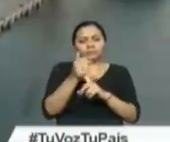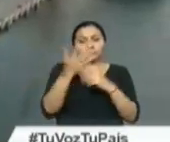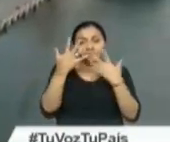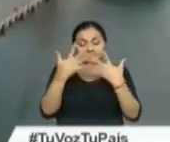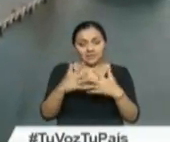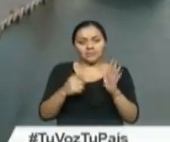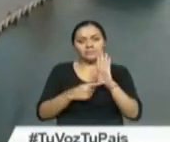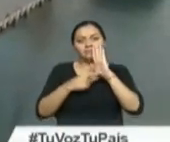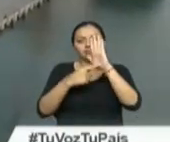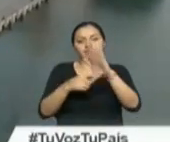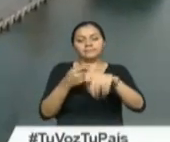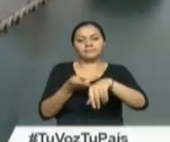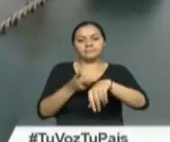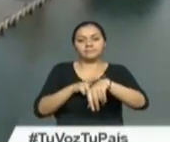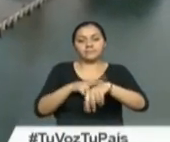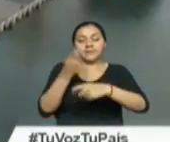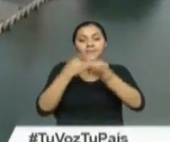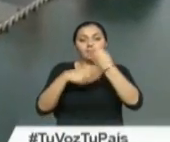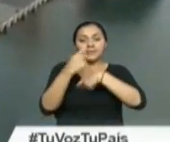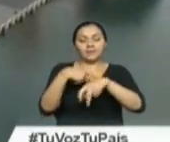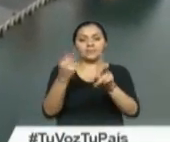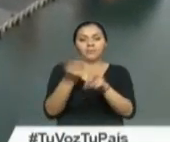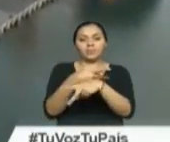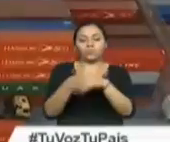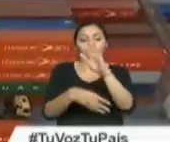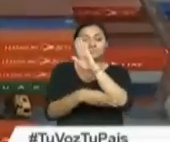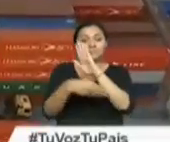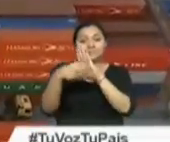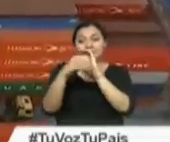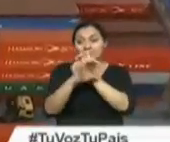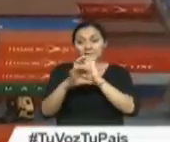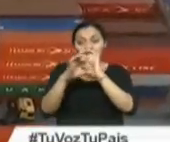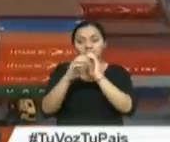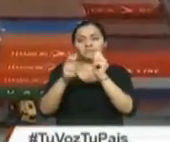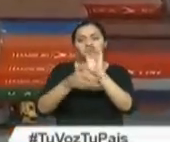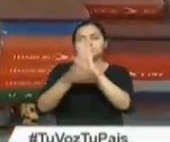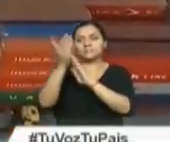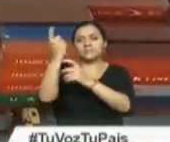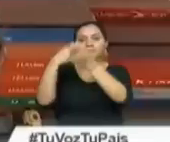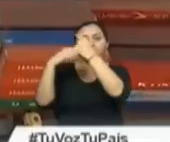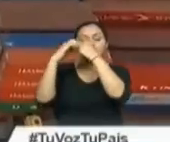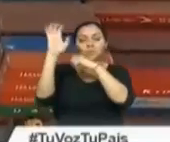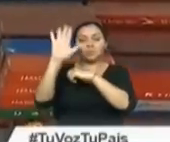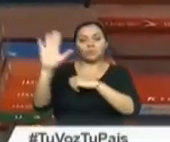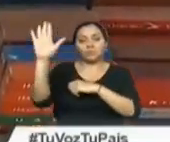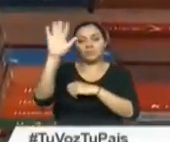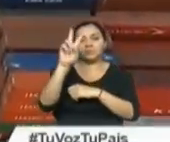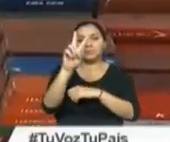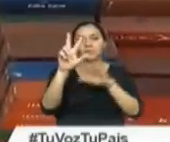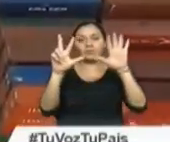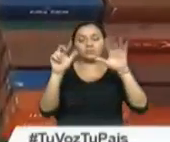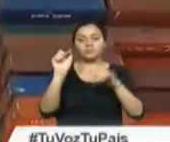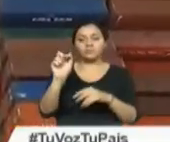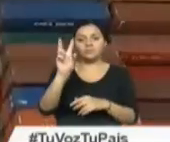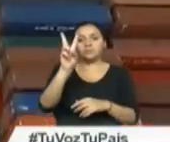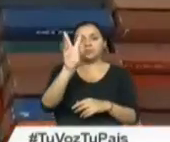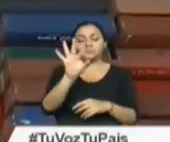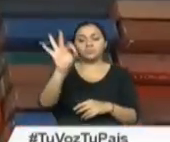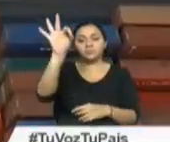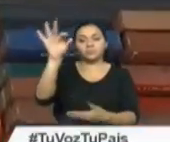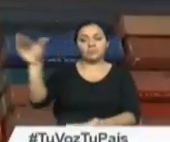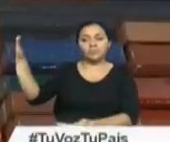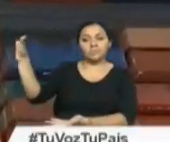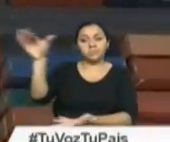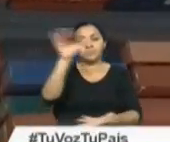ha presentado un incremento de las exportaciones no petroleras de Ecuador hacia la Unión Europea del 28.2% en